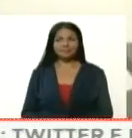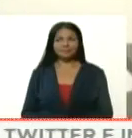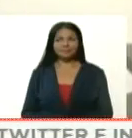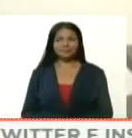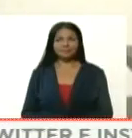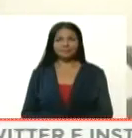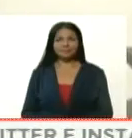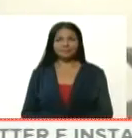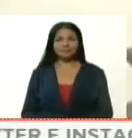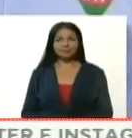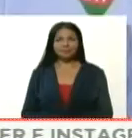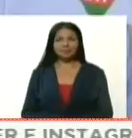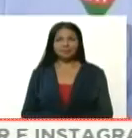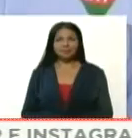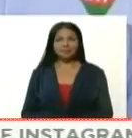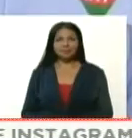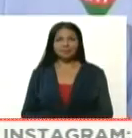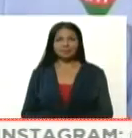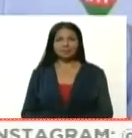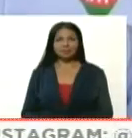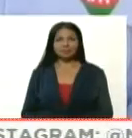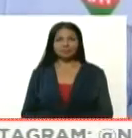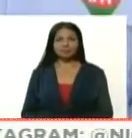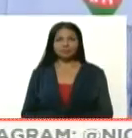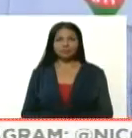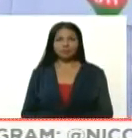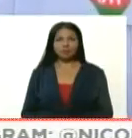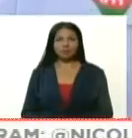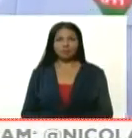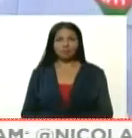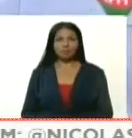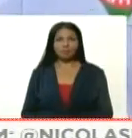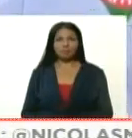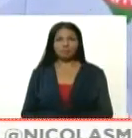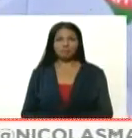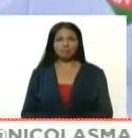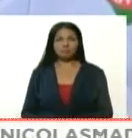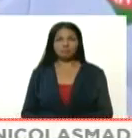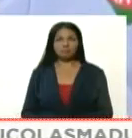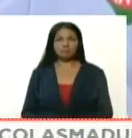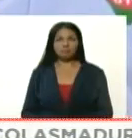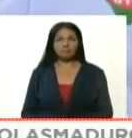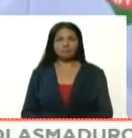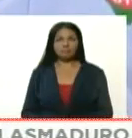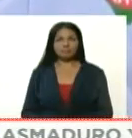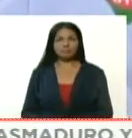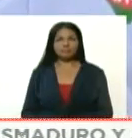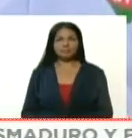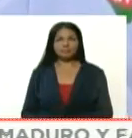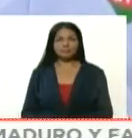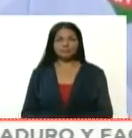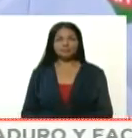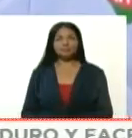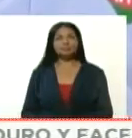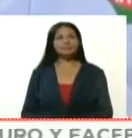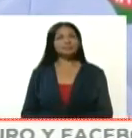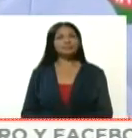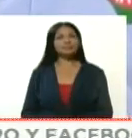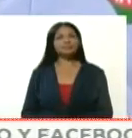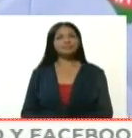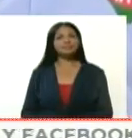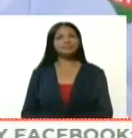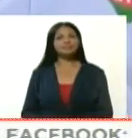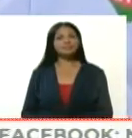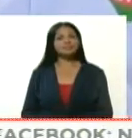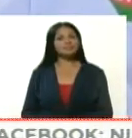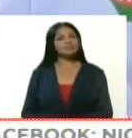BEN 911. Me acompaña mi general de división, José Pinto Gutiérrez, quien es el director